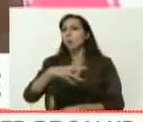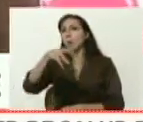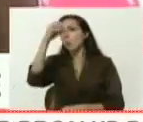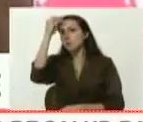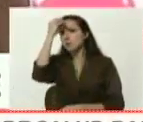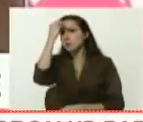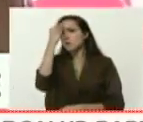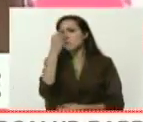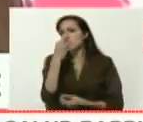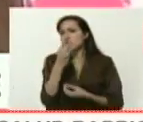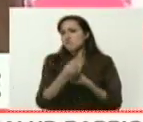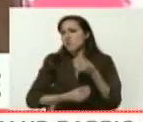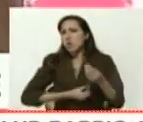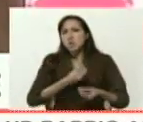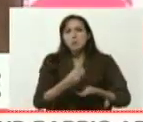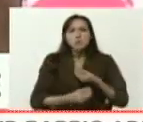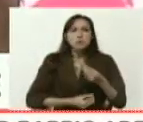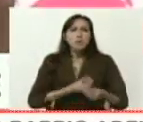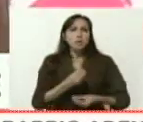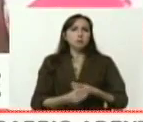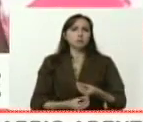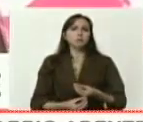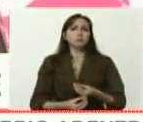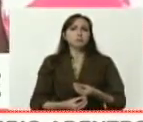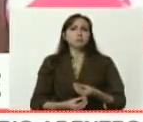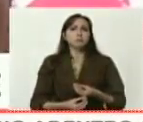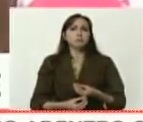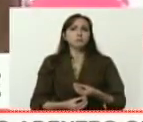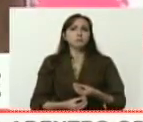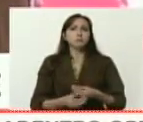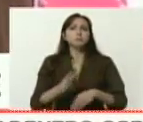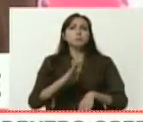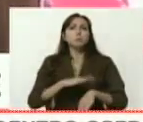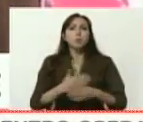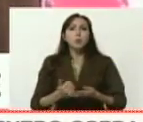pasaba. Porque el pacto de punto fijo